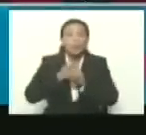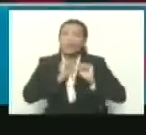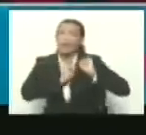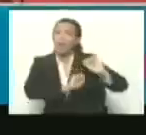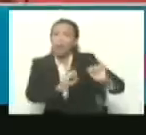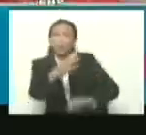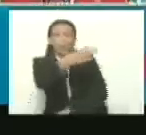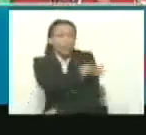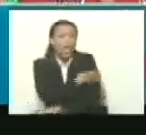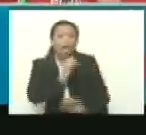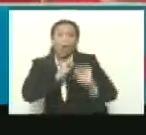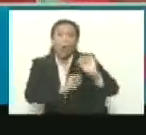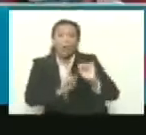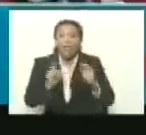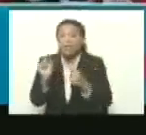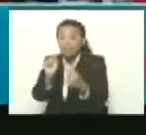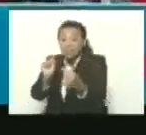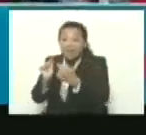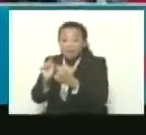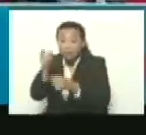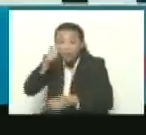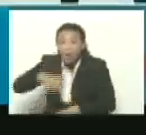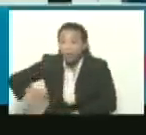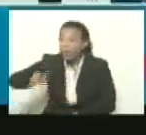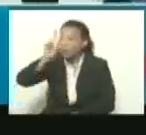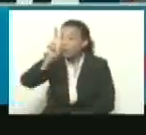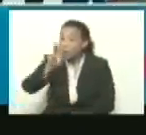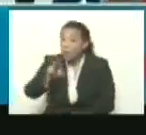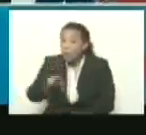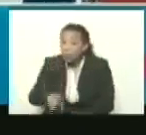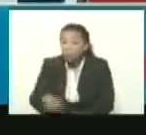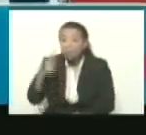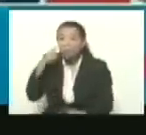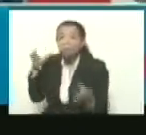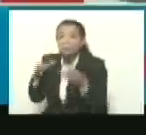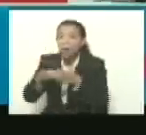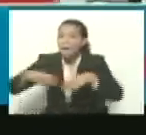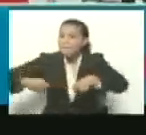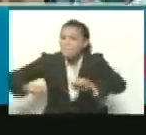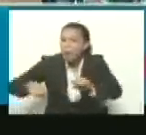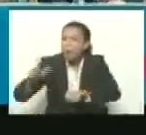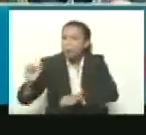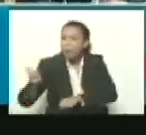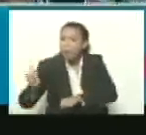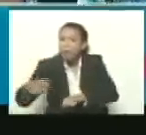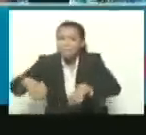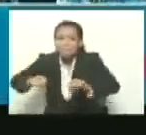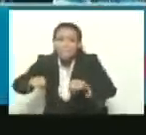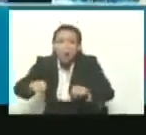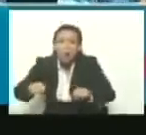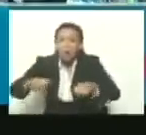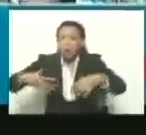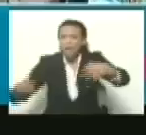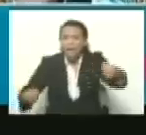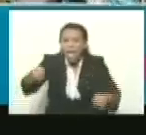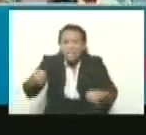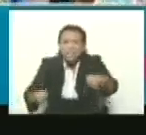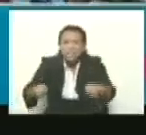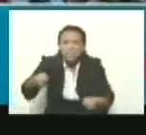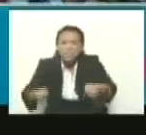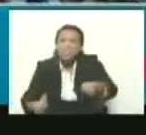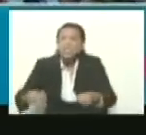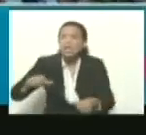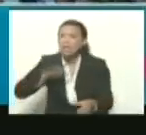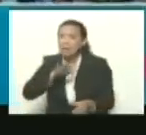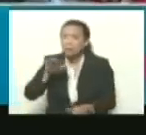sanciones. Ese debate está en el pueblo diario, en el pueblo que agarra mototaxi, en el pueblo que se monta en el jeep, en el pueblo que camina